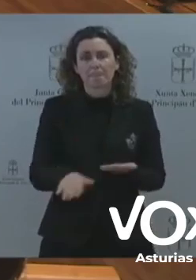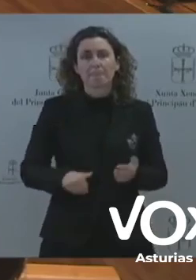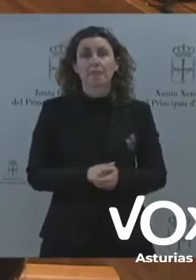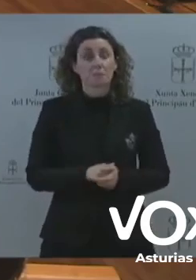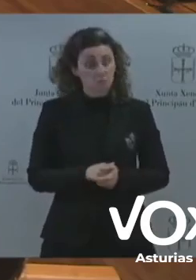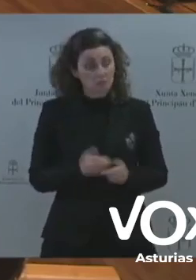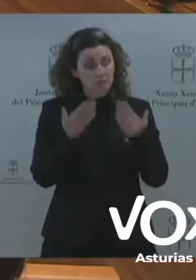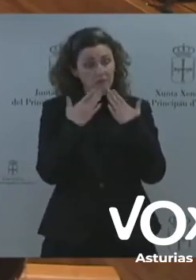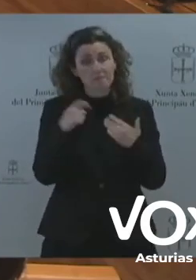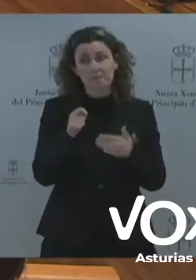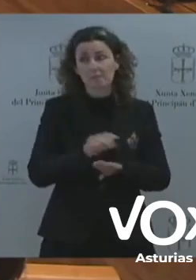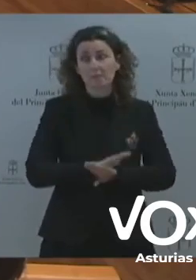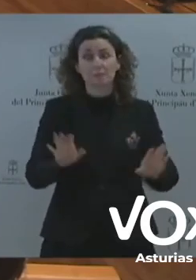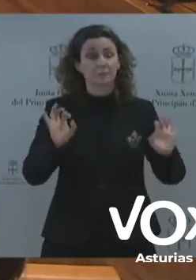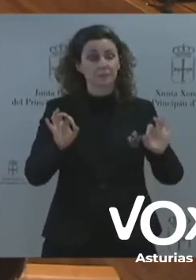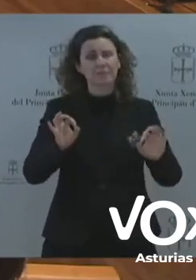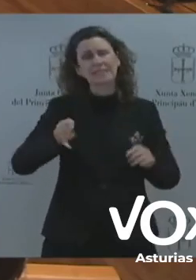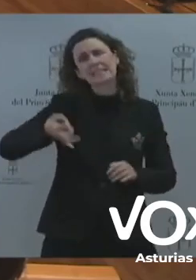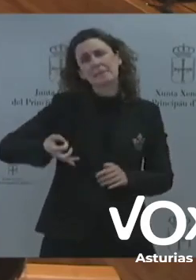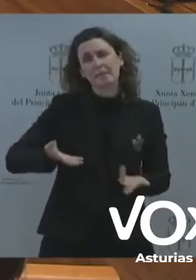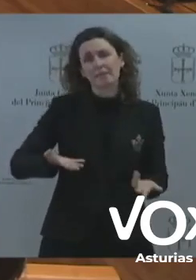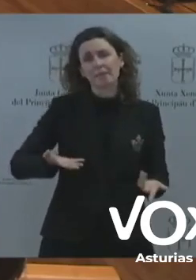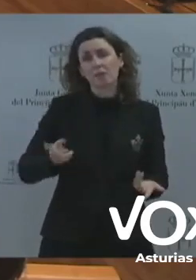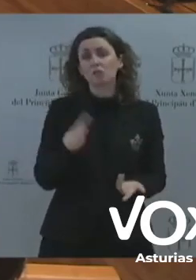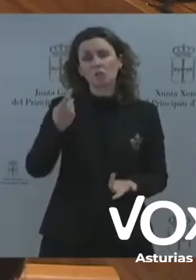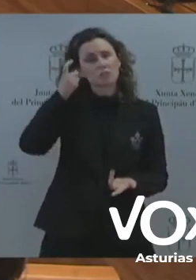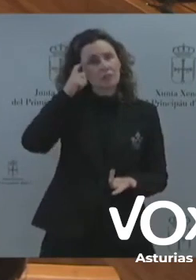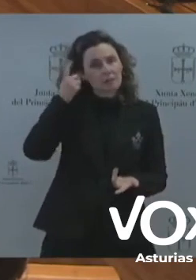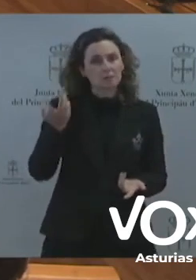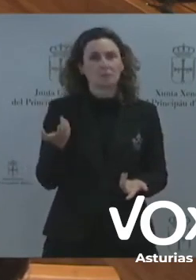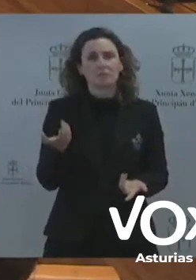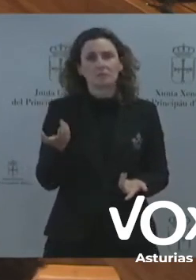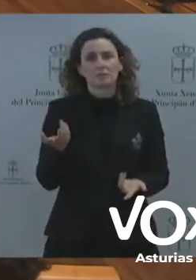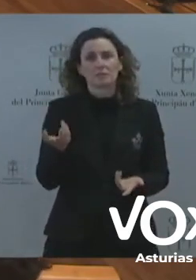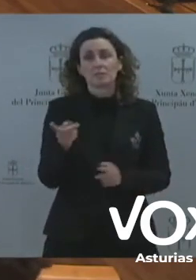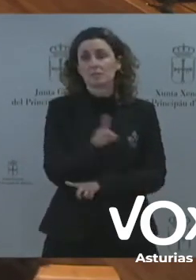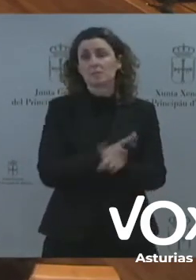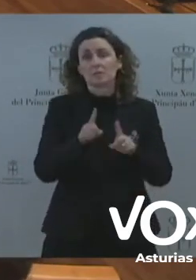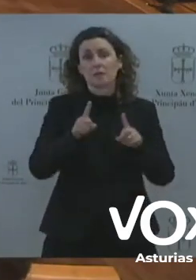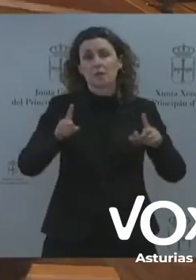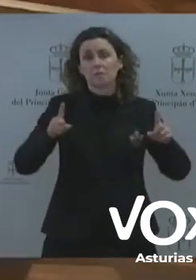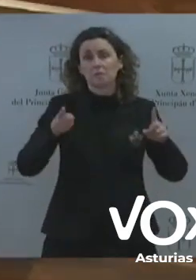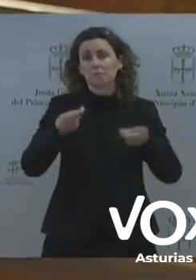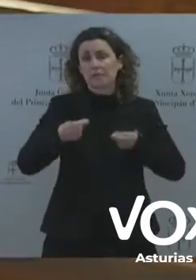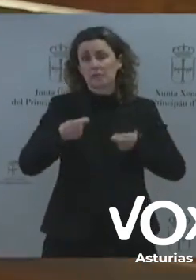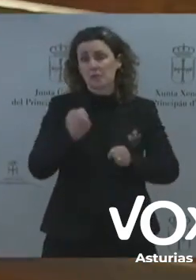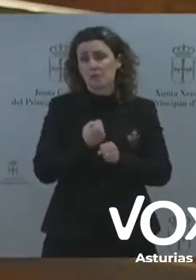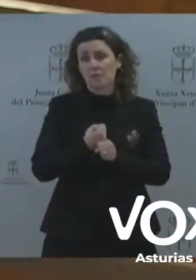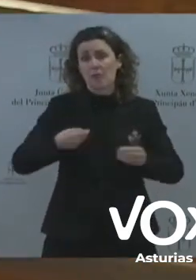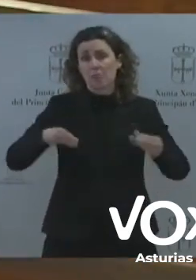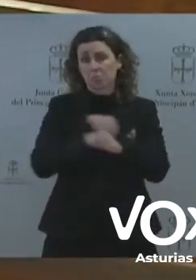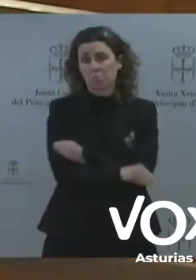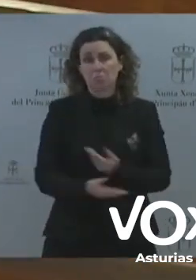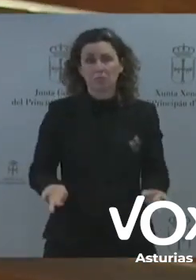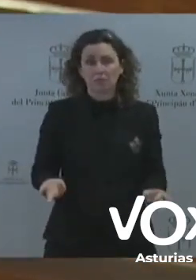Lo cierto es que todos somos conscientes de que hay un claro desajuste en el mercado laboral asturiano. Por un lado vemos que las empresas tienen serios problemas